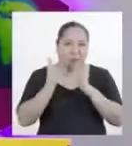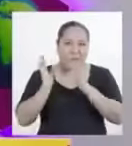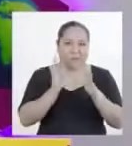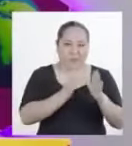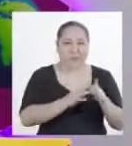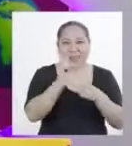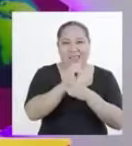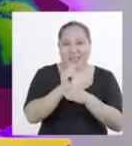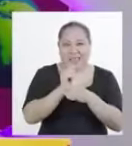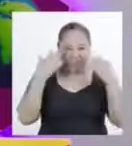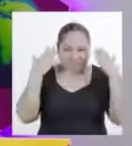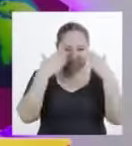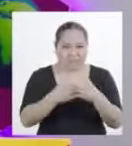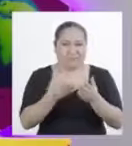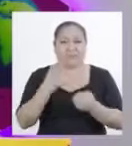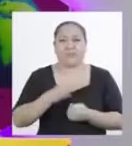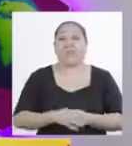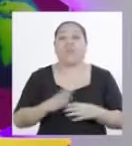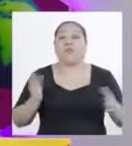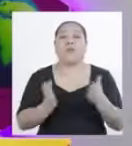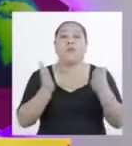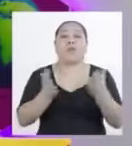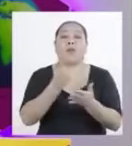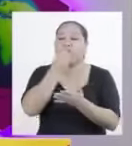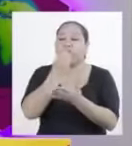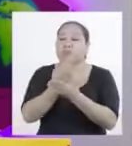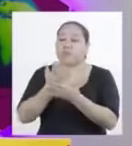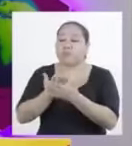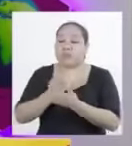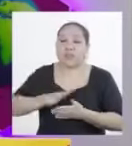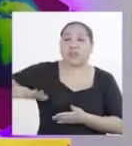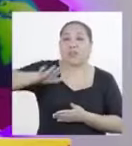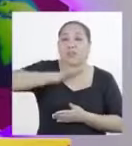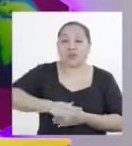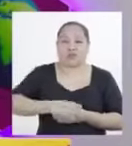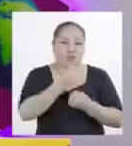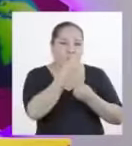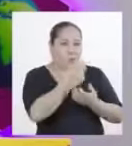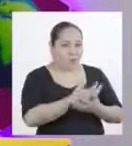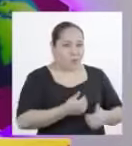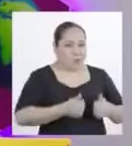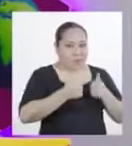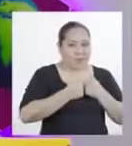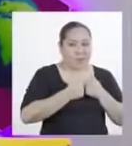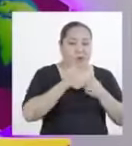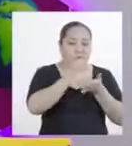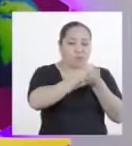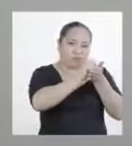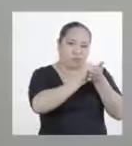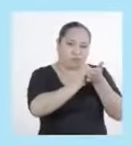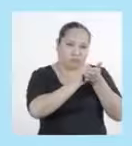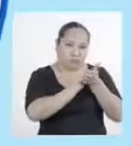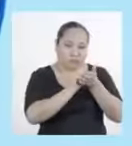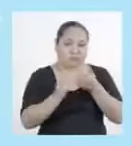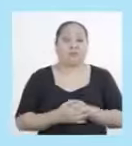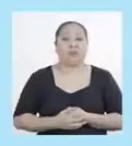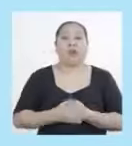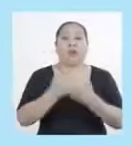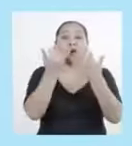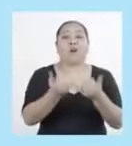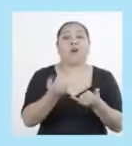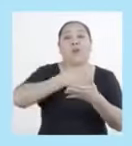Y luego nos preparamos para la tarea principal que es fomentar el bien común y el buen vivir a través de la planificación de un discurso Por eso,